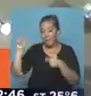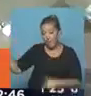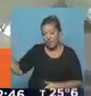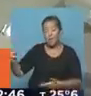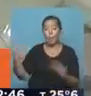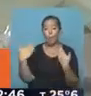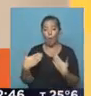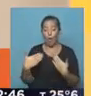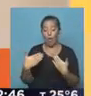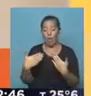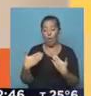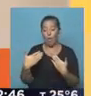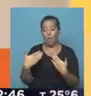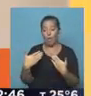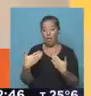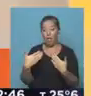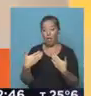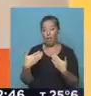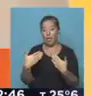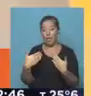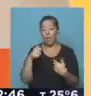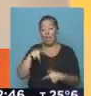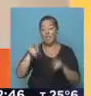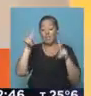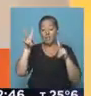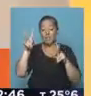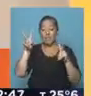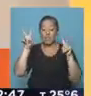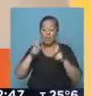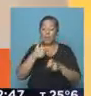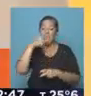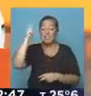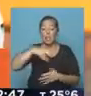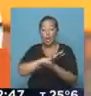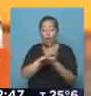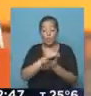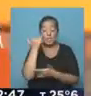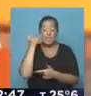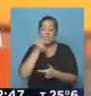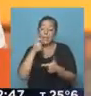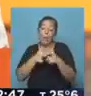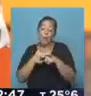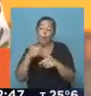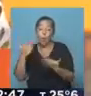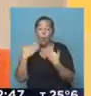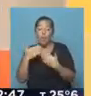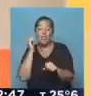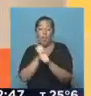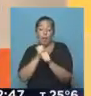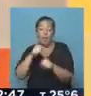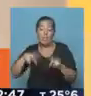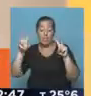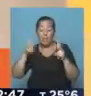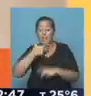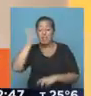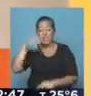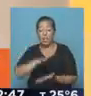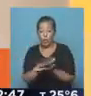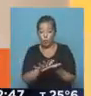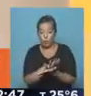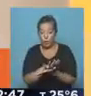pueden abordar este tema sin corrupción y son estos políticos los que pueden abordar este tema sin corrupción me parece si es nuestro continente que